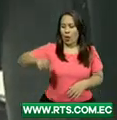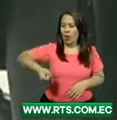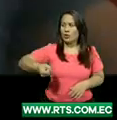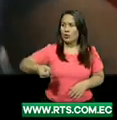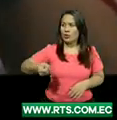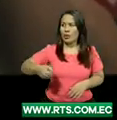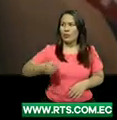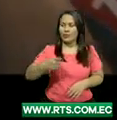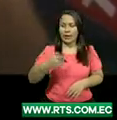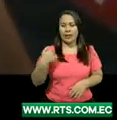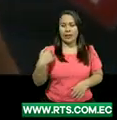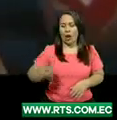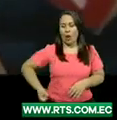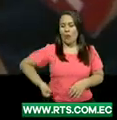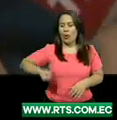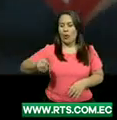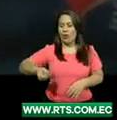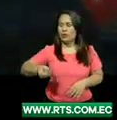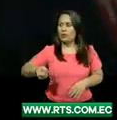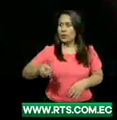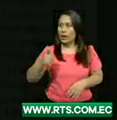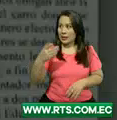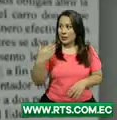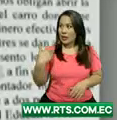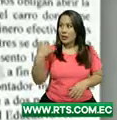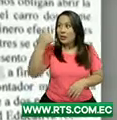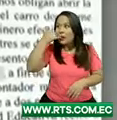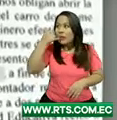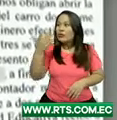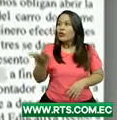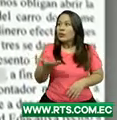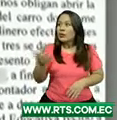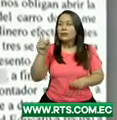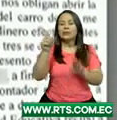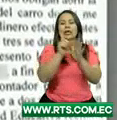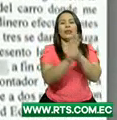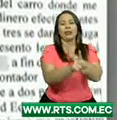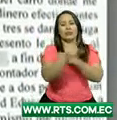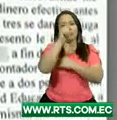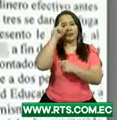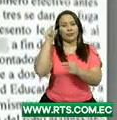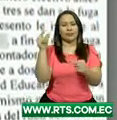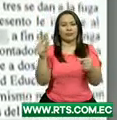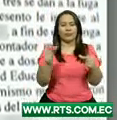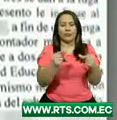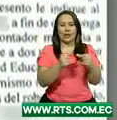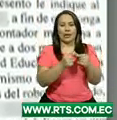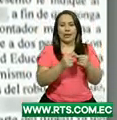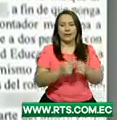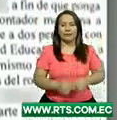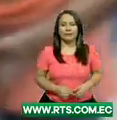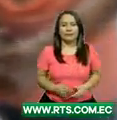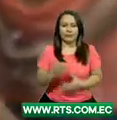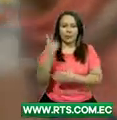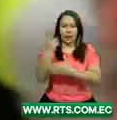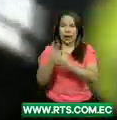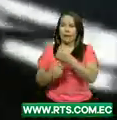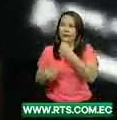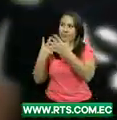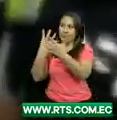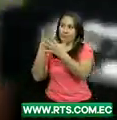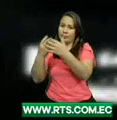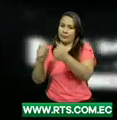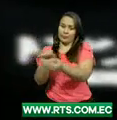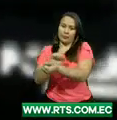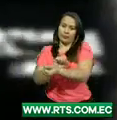que tuvo la denuncia en la unidad de flagrancia de la fiscalía y ambos aprendidos